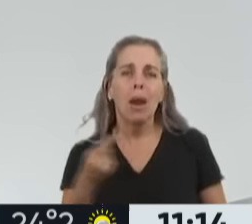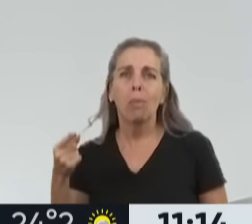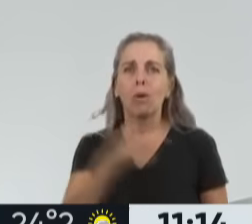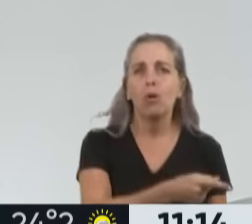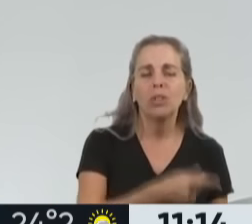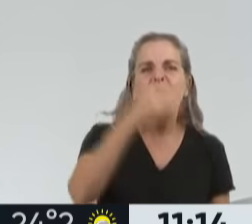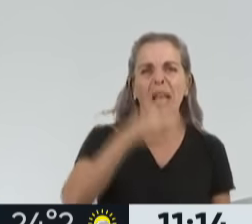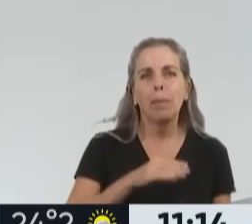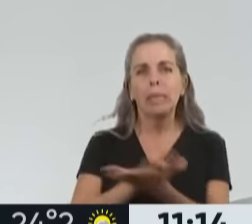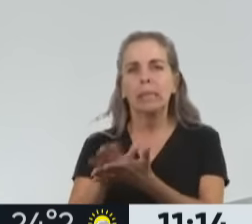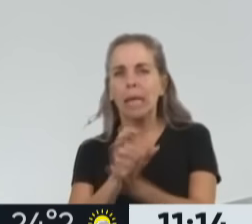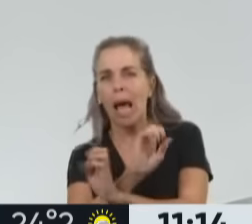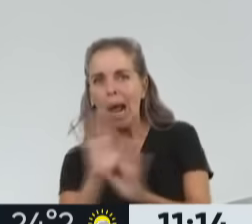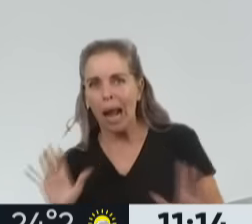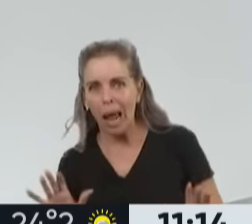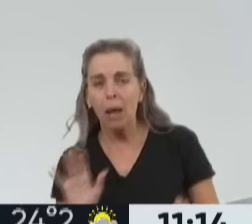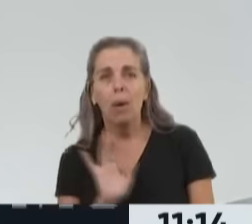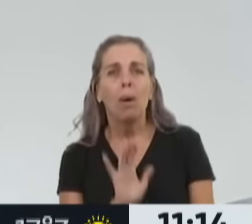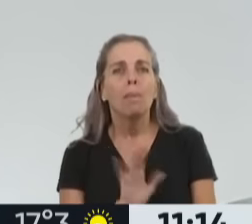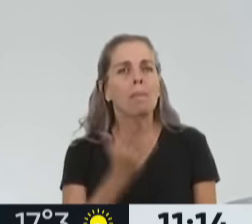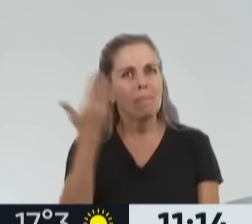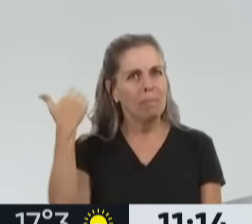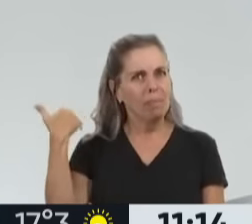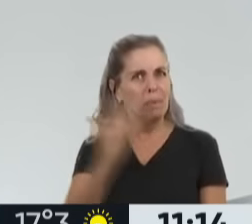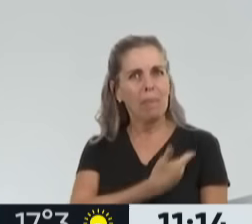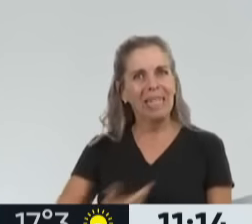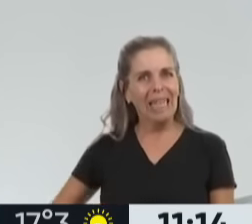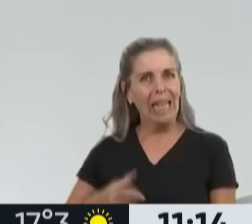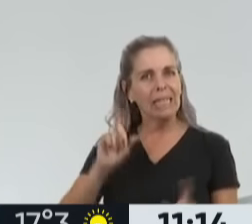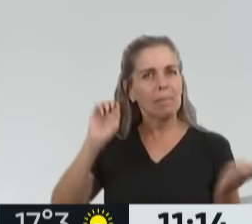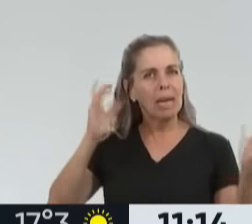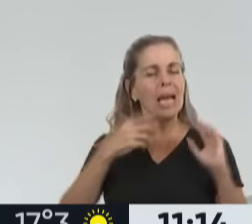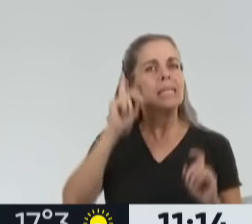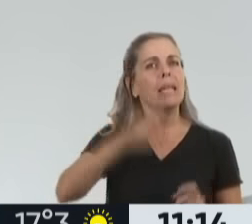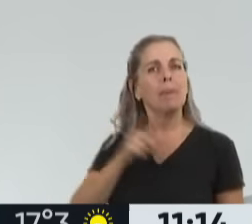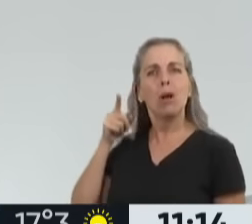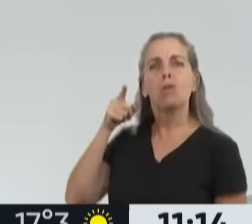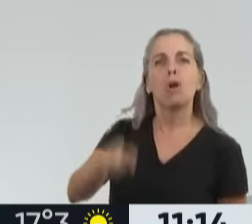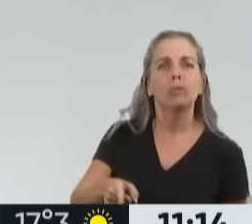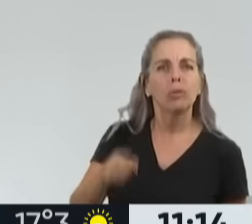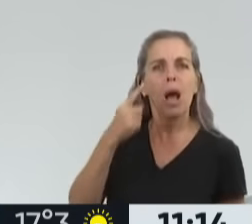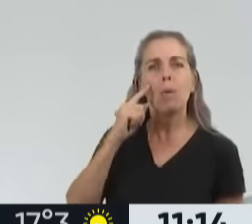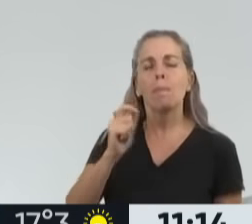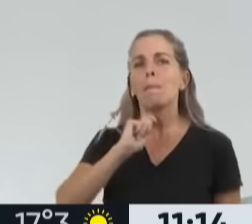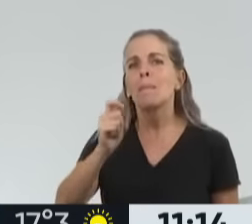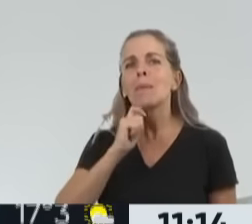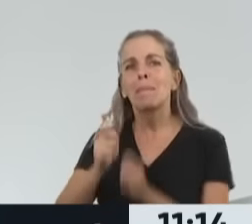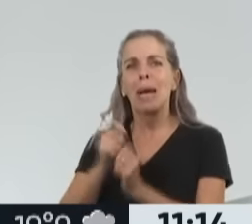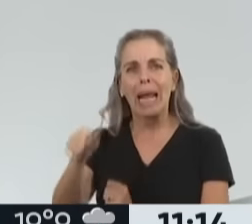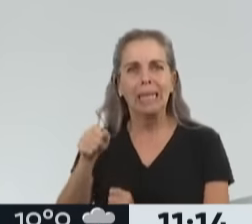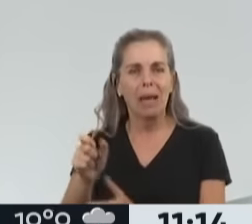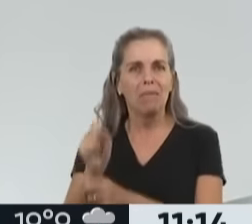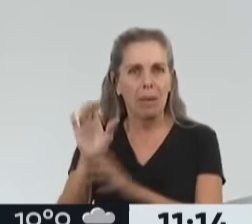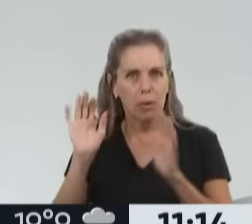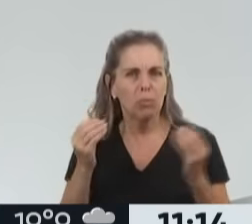factura además días pasados el presidente condenó a un importante empresario periodístico al quiebre Por qué mete a